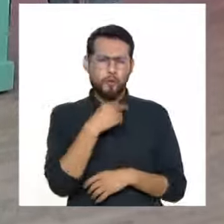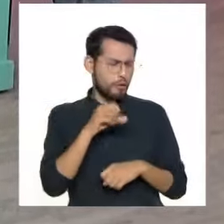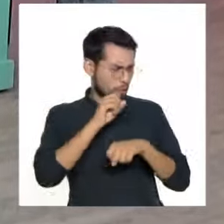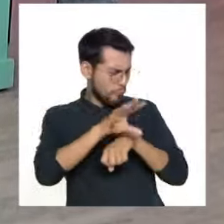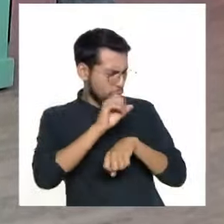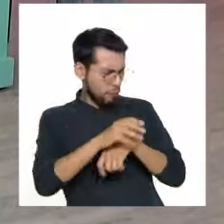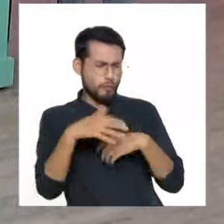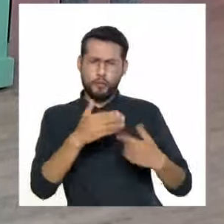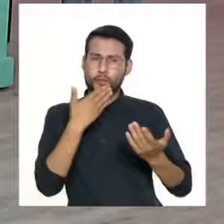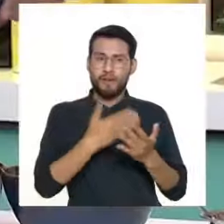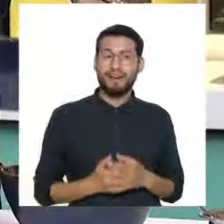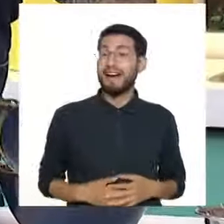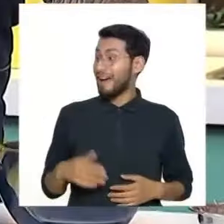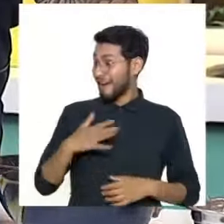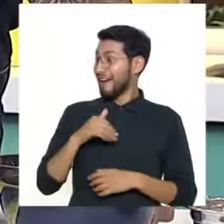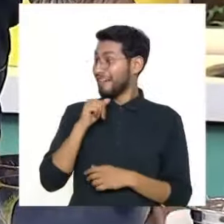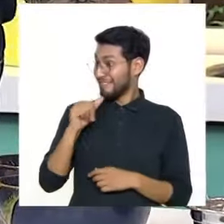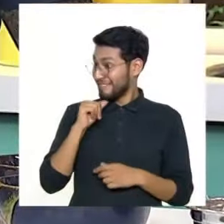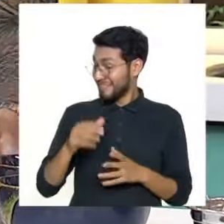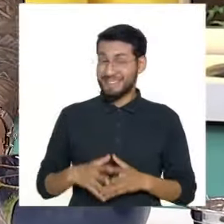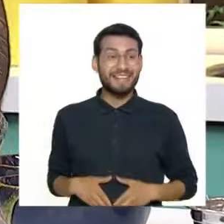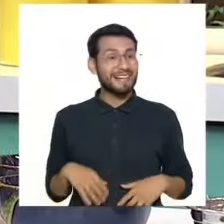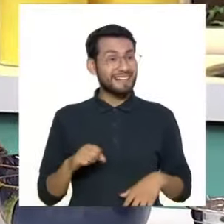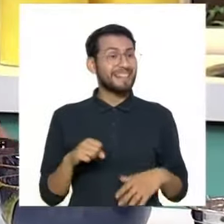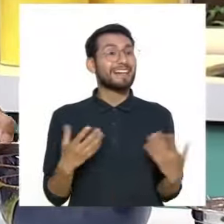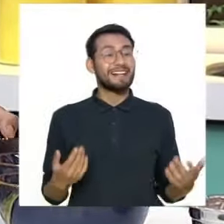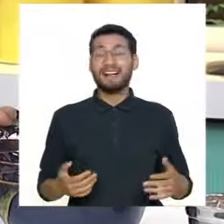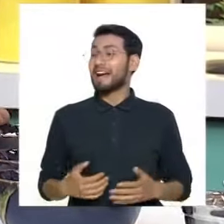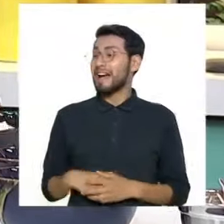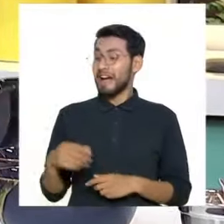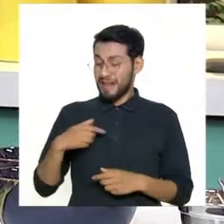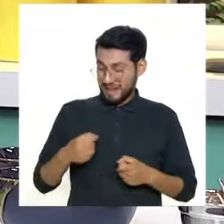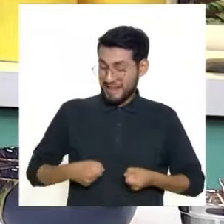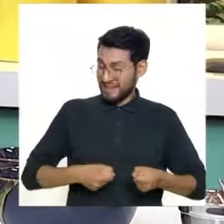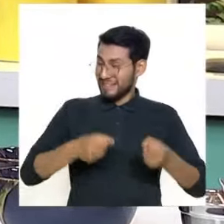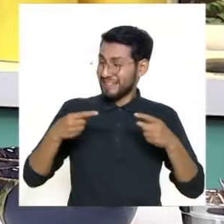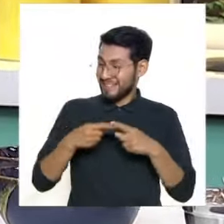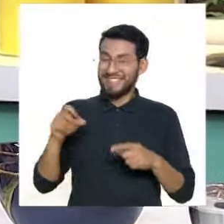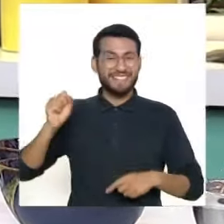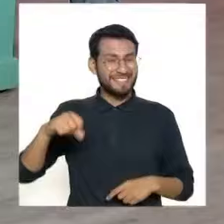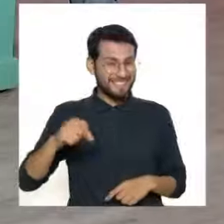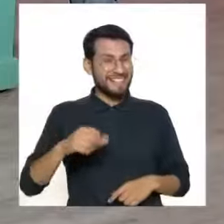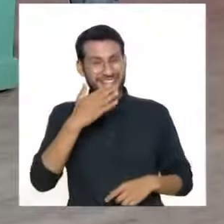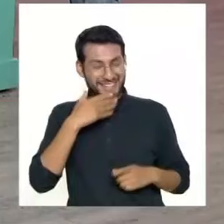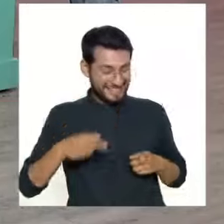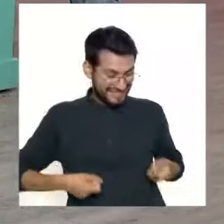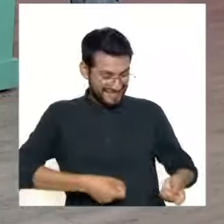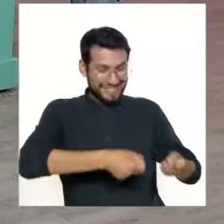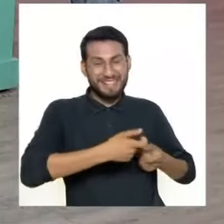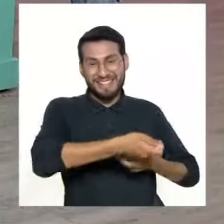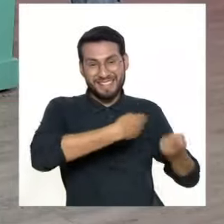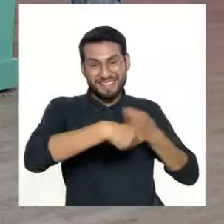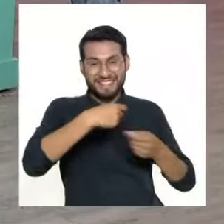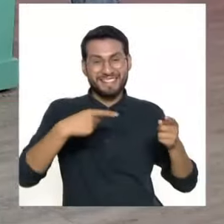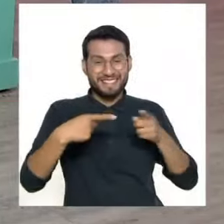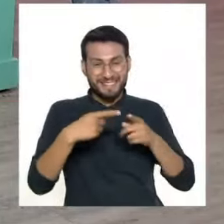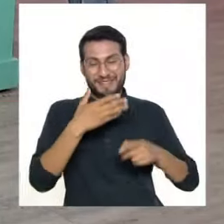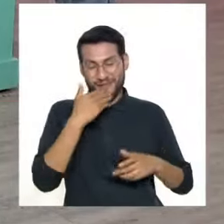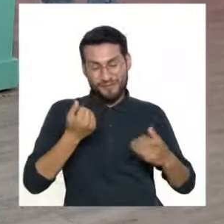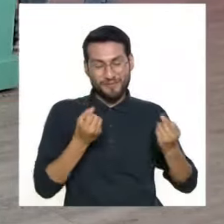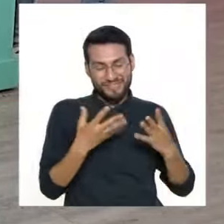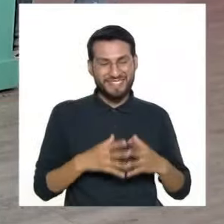restaurantes Esas son las que me faltan a mí Yo después de esto voy poner mi carretilla en la esquina hay que poner cantas yo